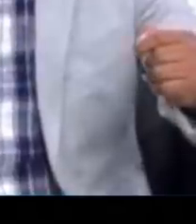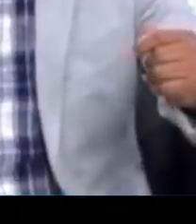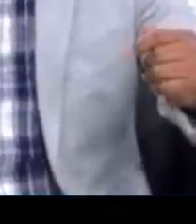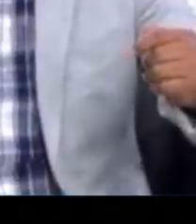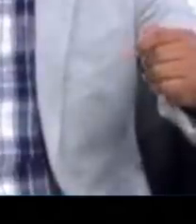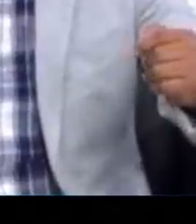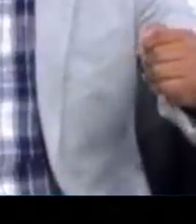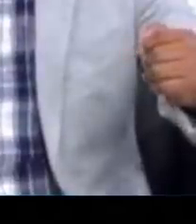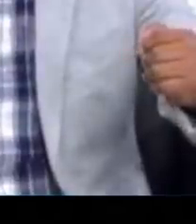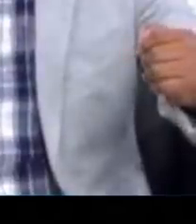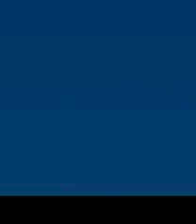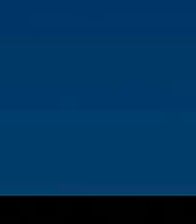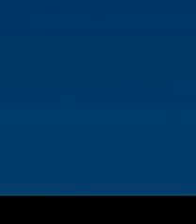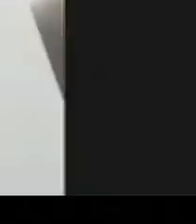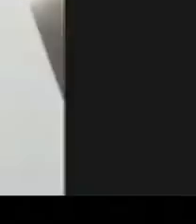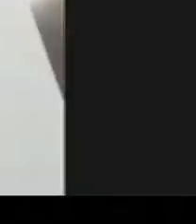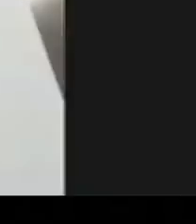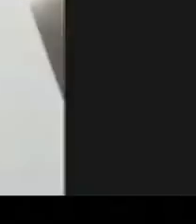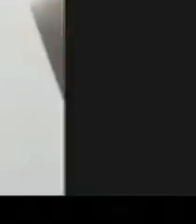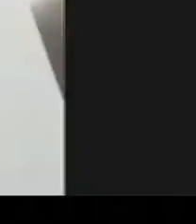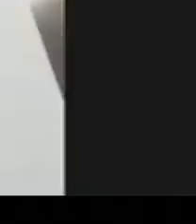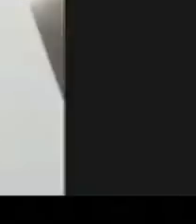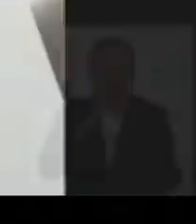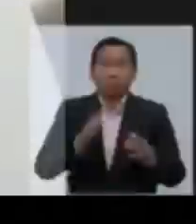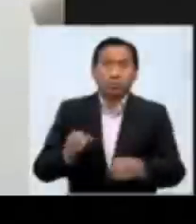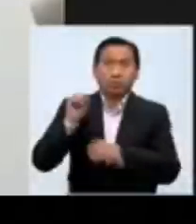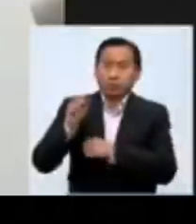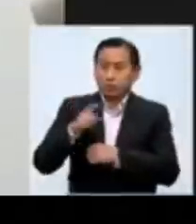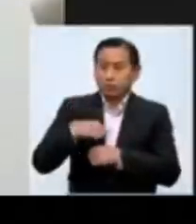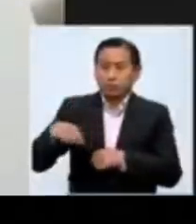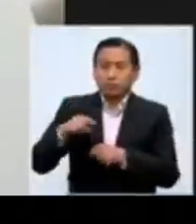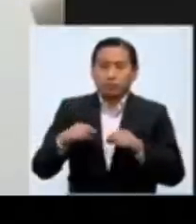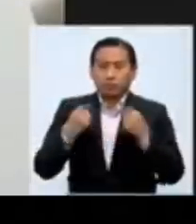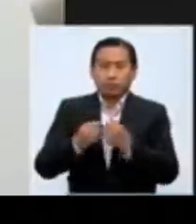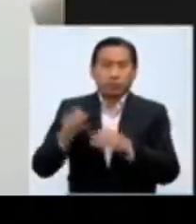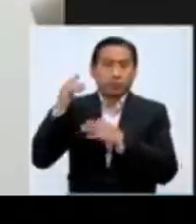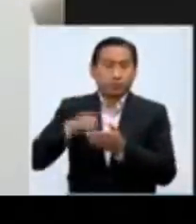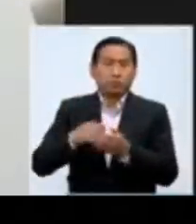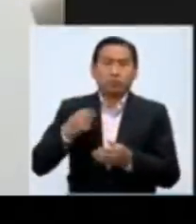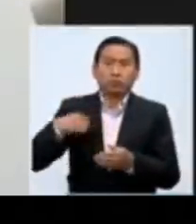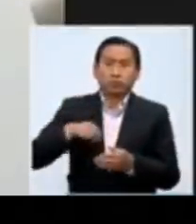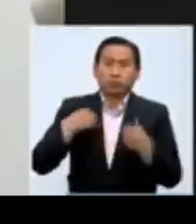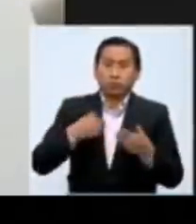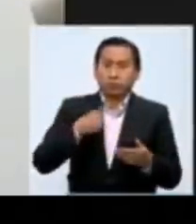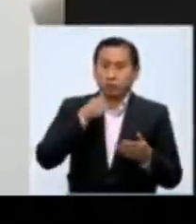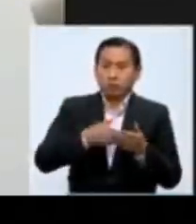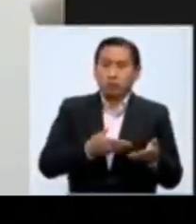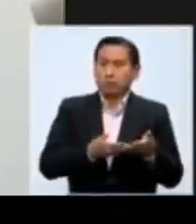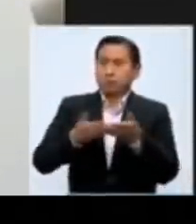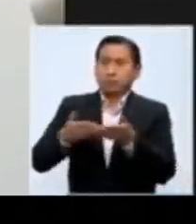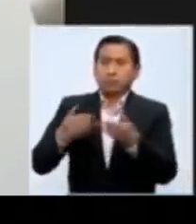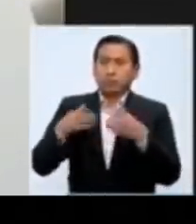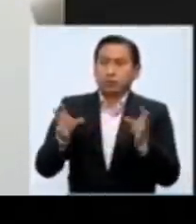Bueno, nosotros como diputados del Movimiento Socialismo, a través de nuestra bancada Santa Cruz, hemos presentado nota porque